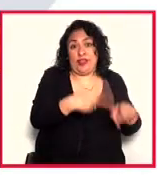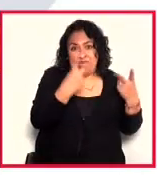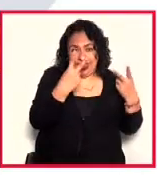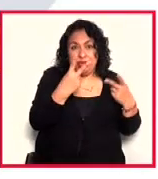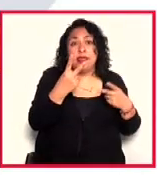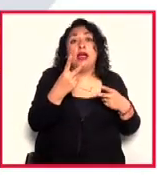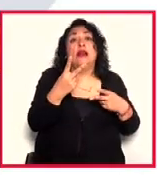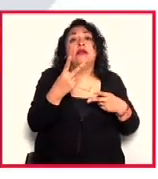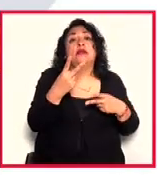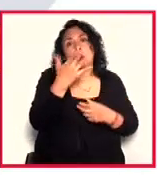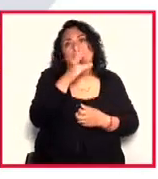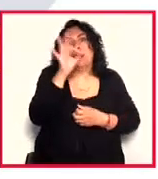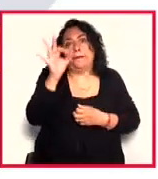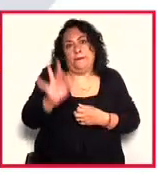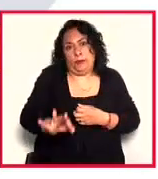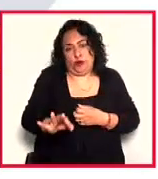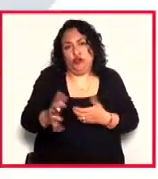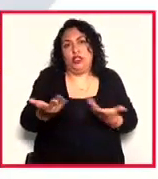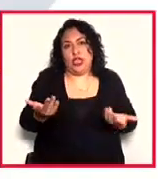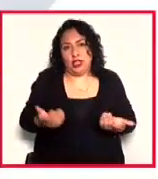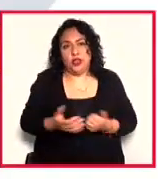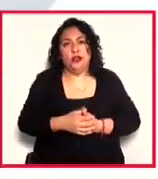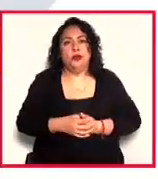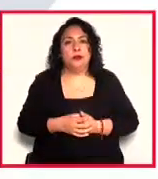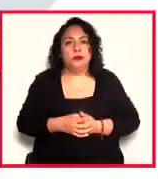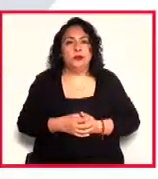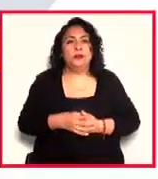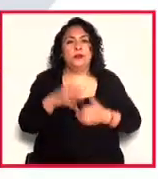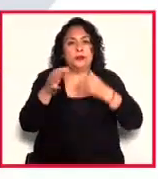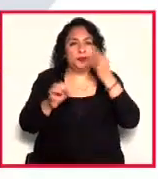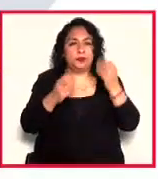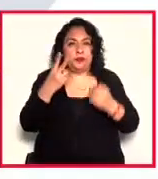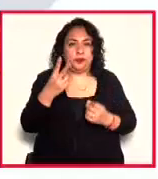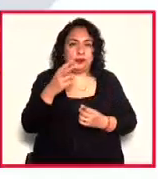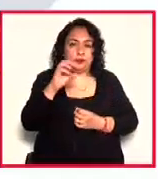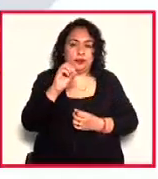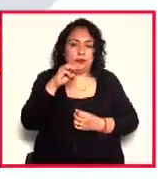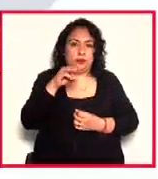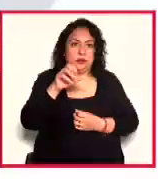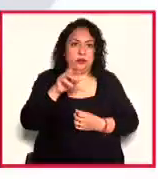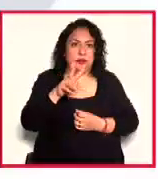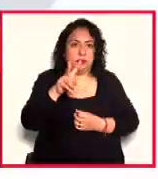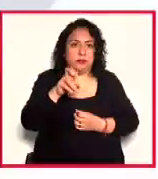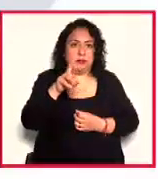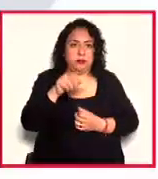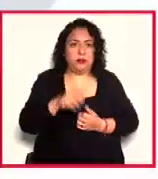este 50% de descuento. Noticias 22, Omar Vera.